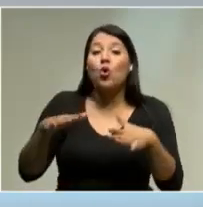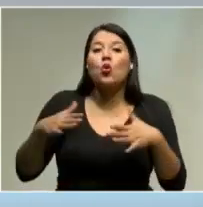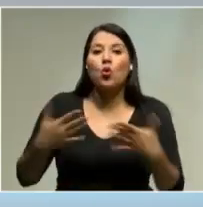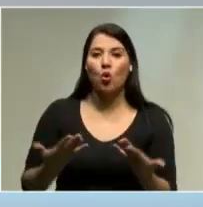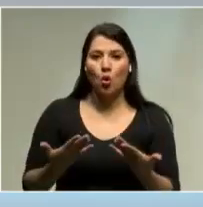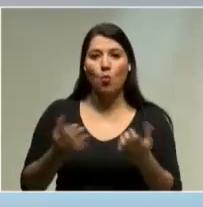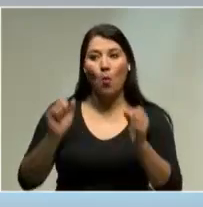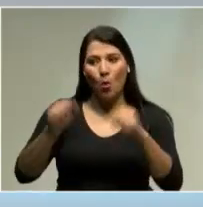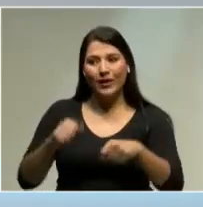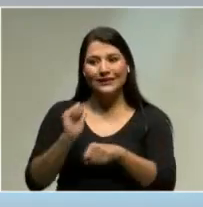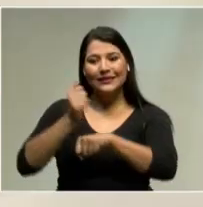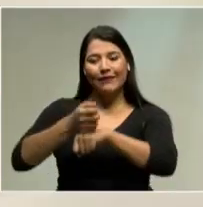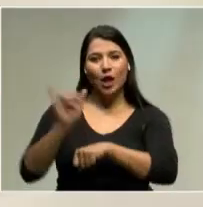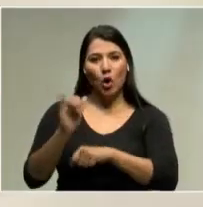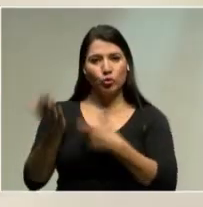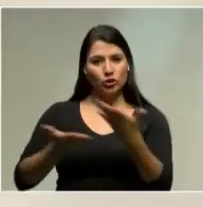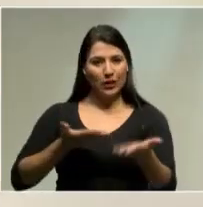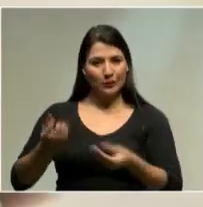de servicio público.